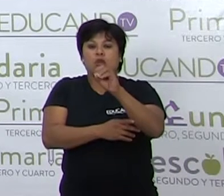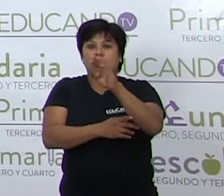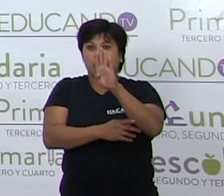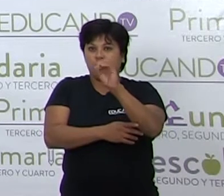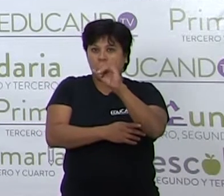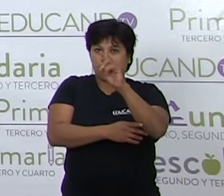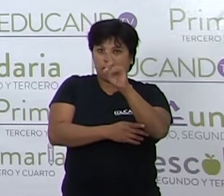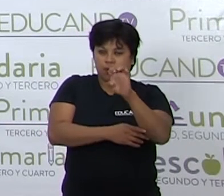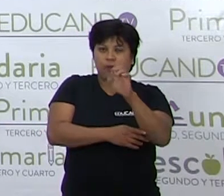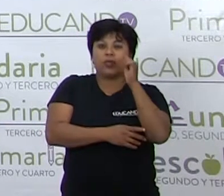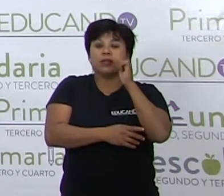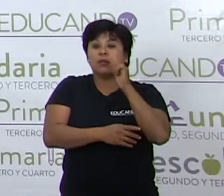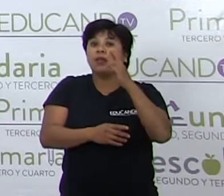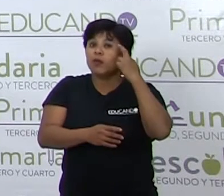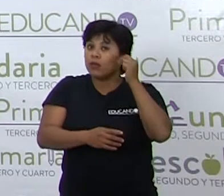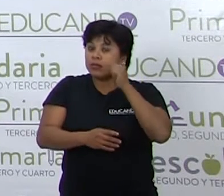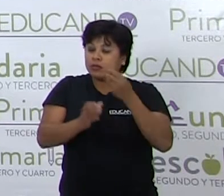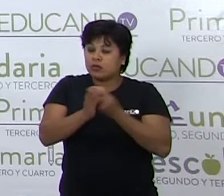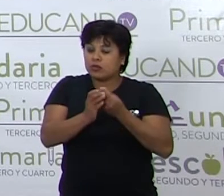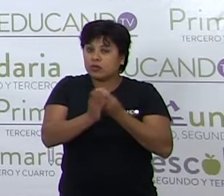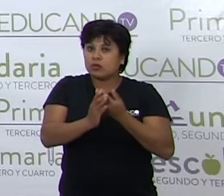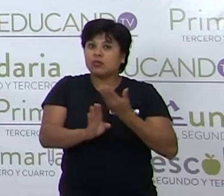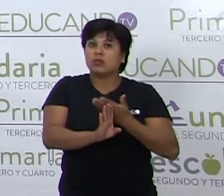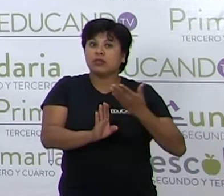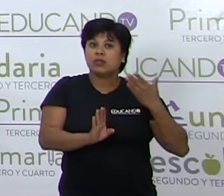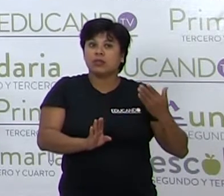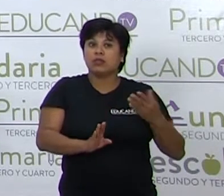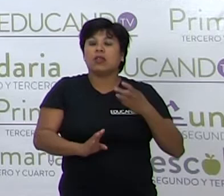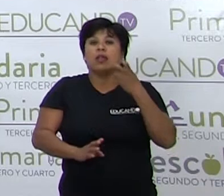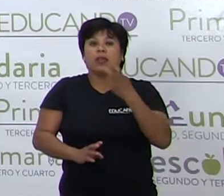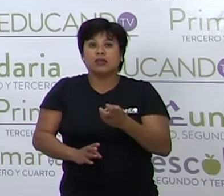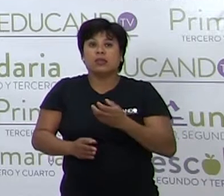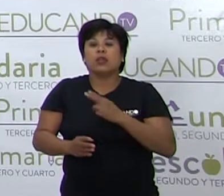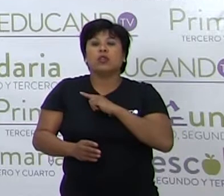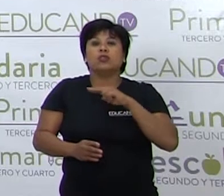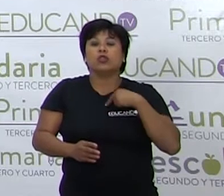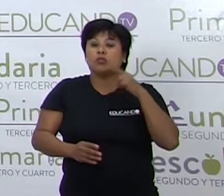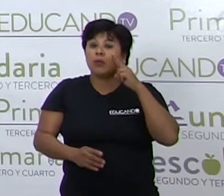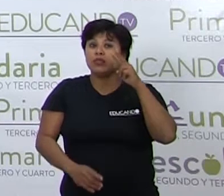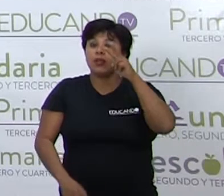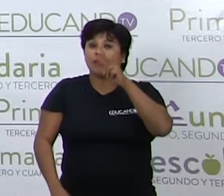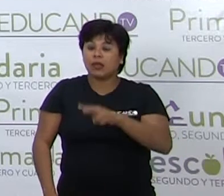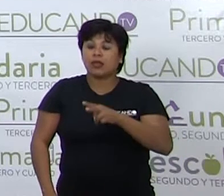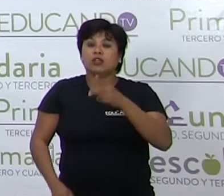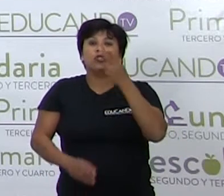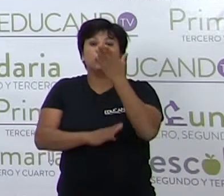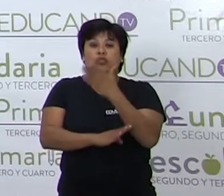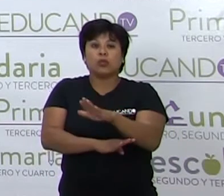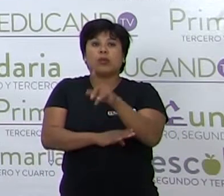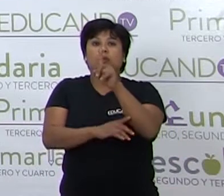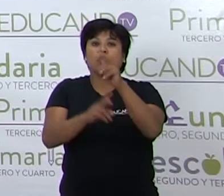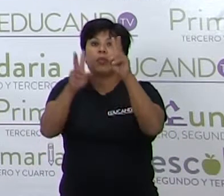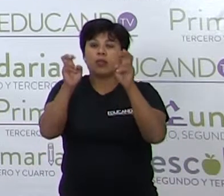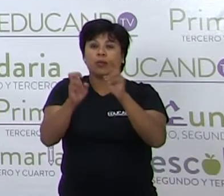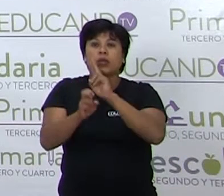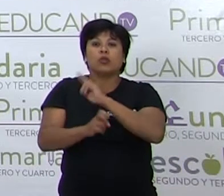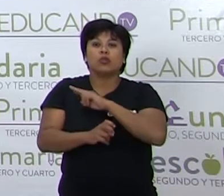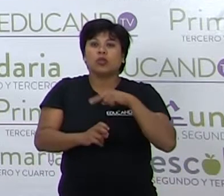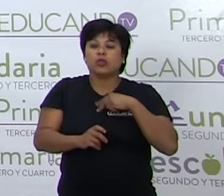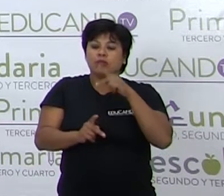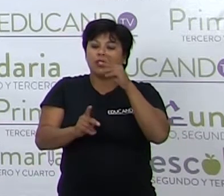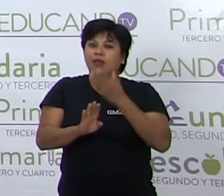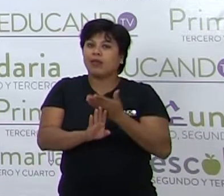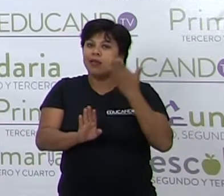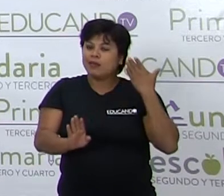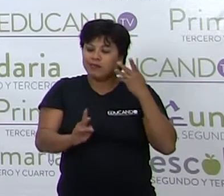es importante recordar las sesiones anteriores en este caso vamos a enfocarnos a un tema que dejamos pendiente del día